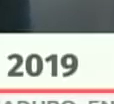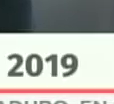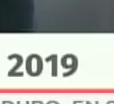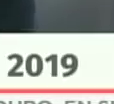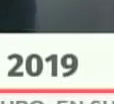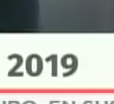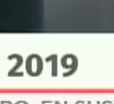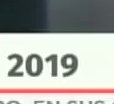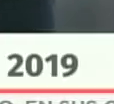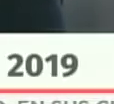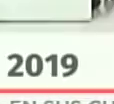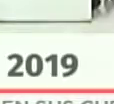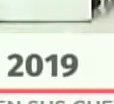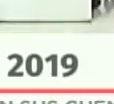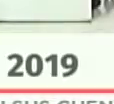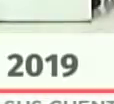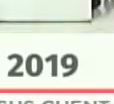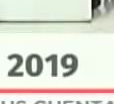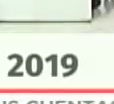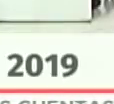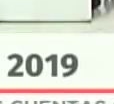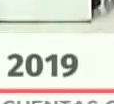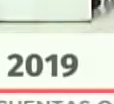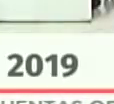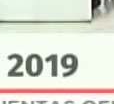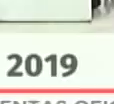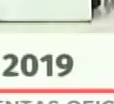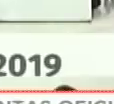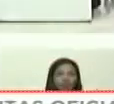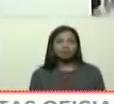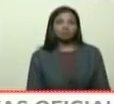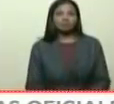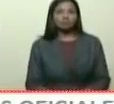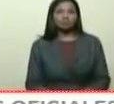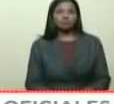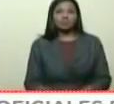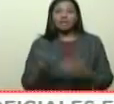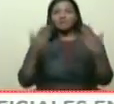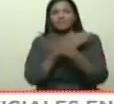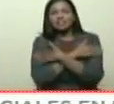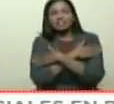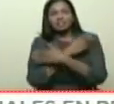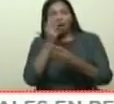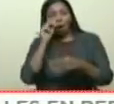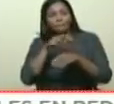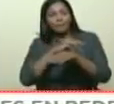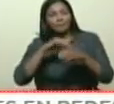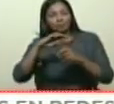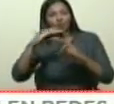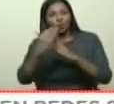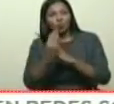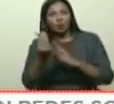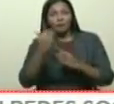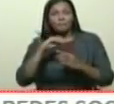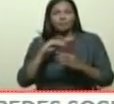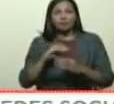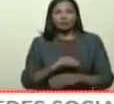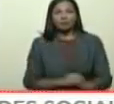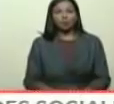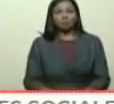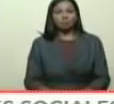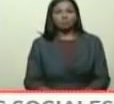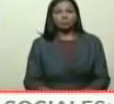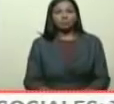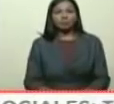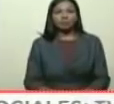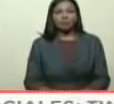muy exitosa. Yo quiero felicitar al ministro Ernesto Villegas porque fue el que insistió en hacer la Bienal,